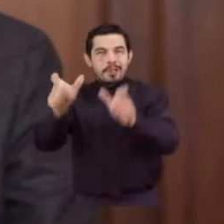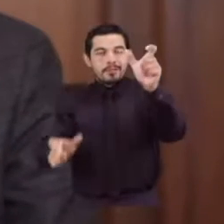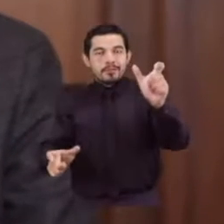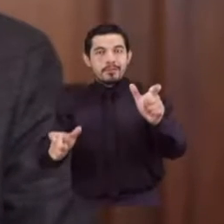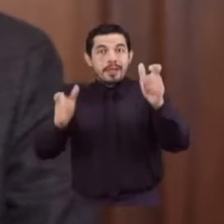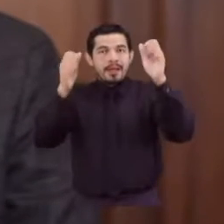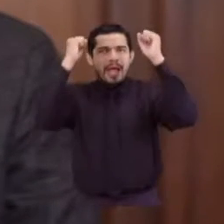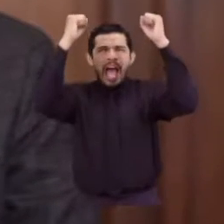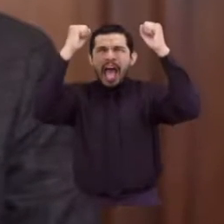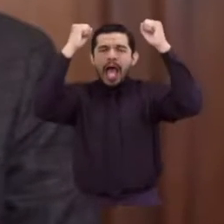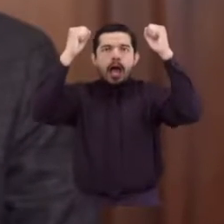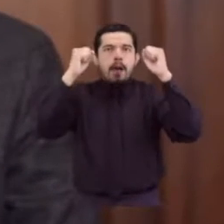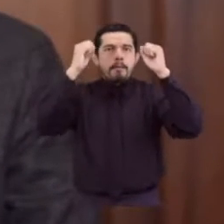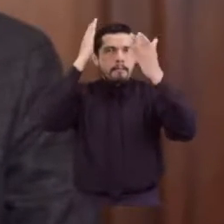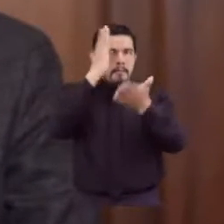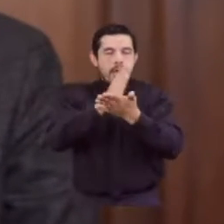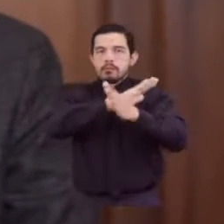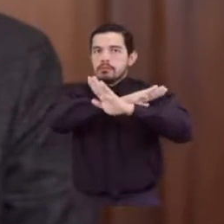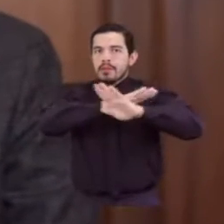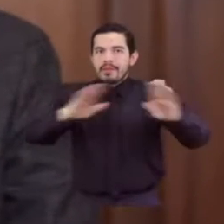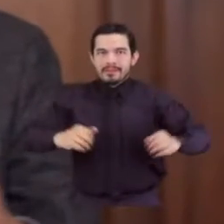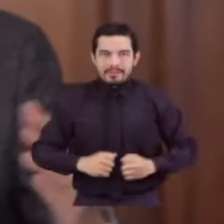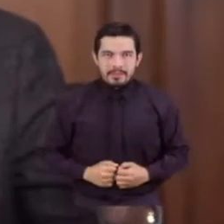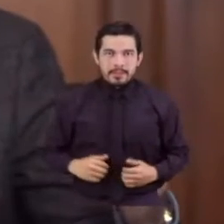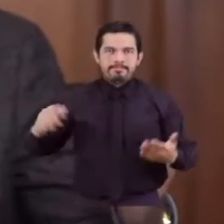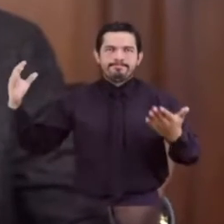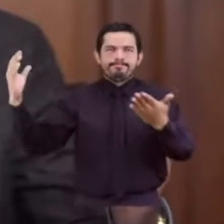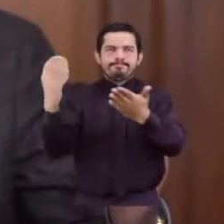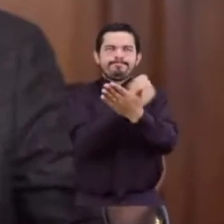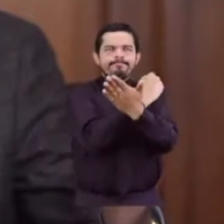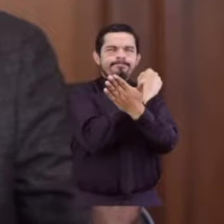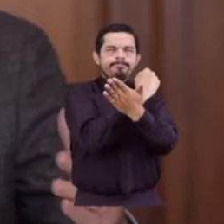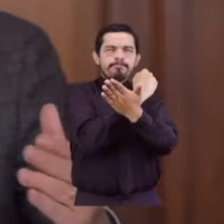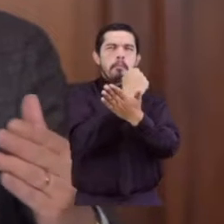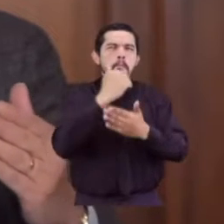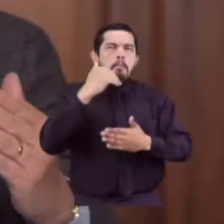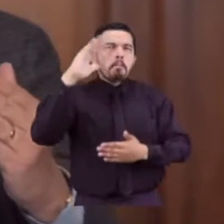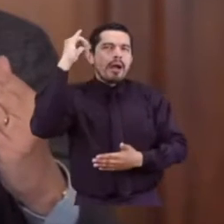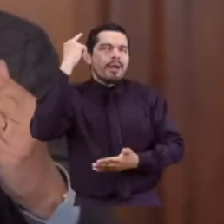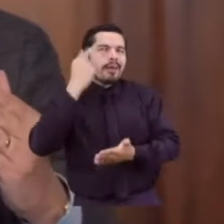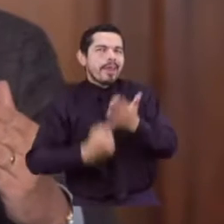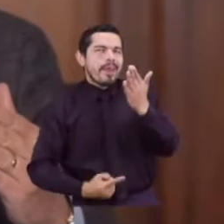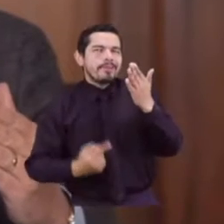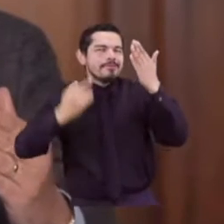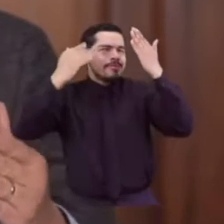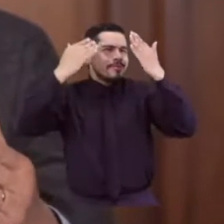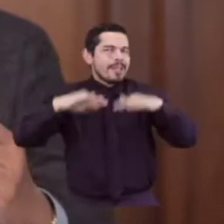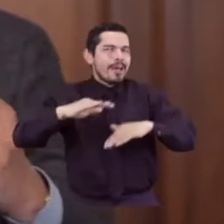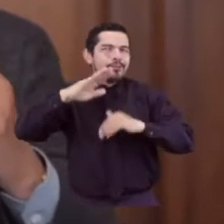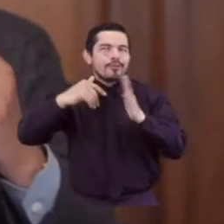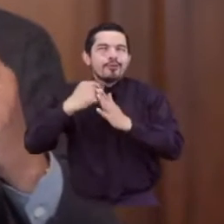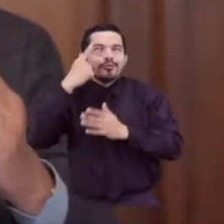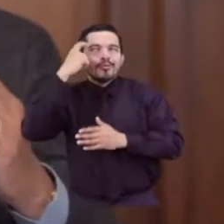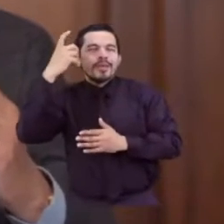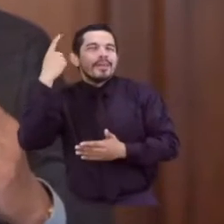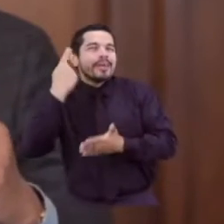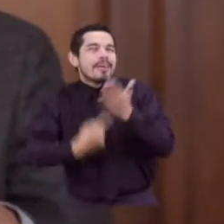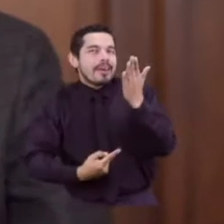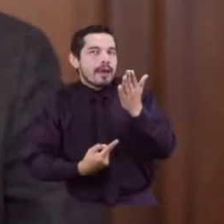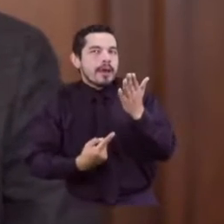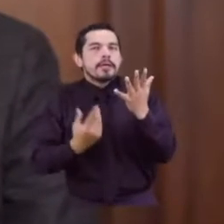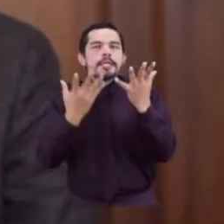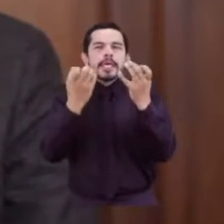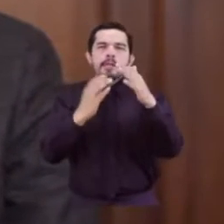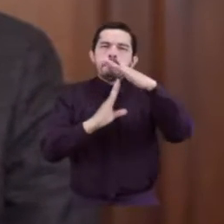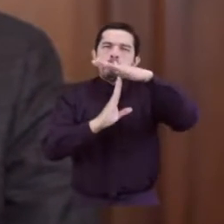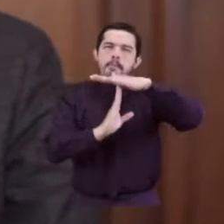Ecuatorianos, terminó el paro. Hemos alcanzado el valor supremo al que todos